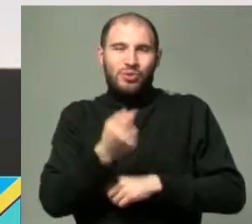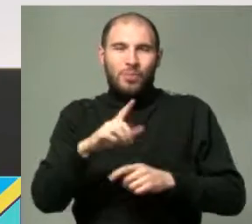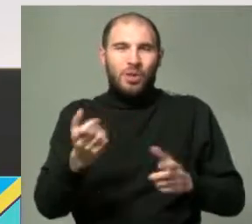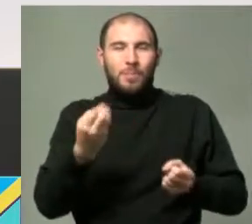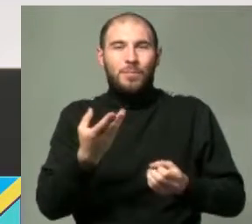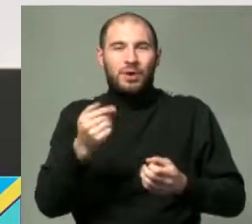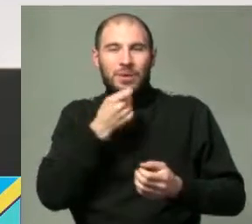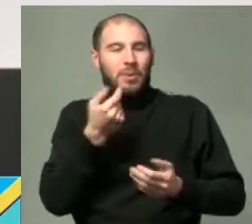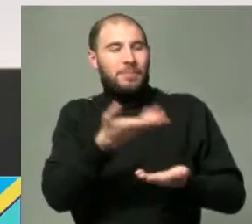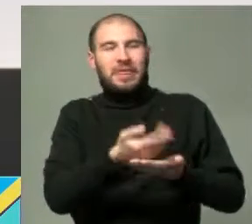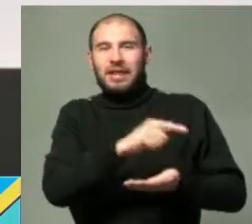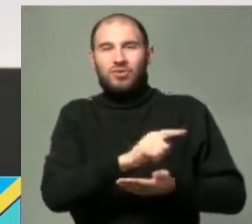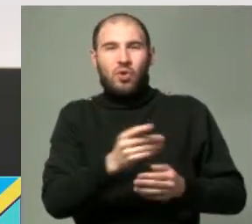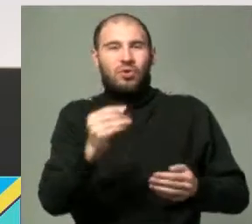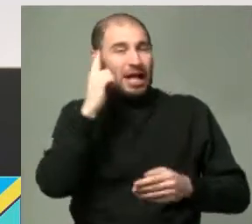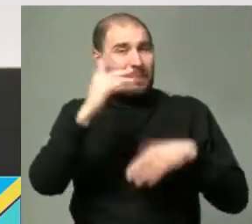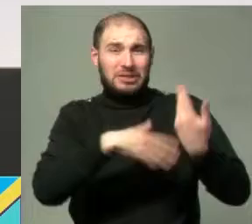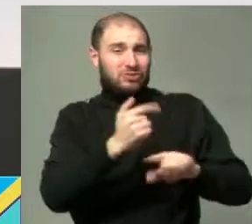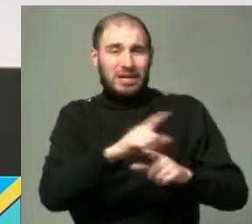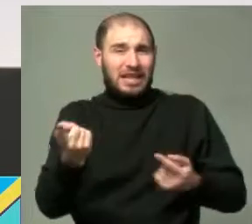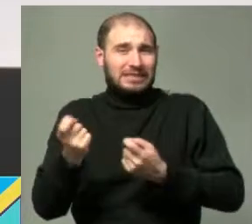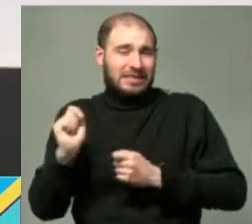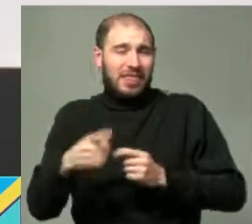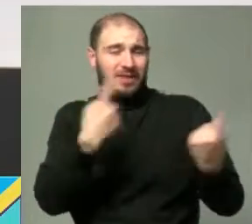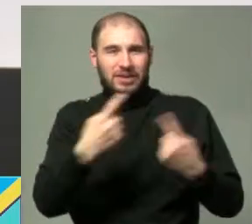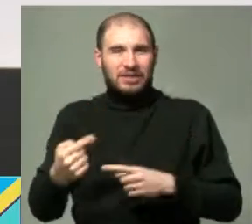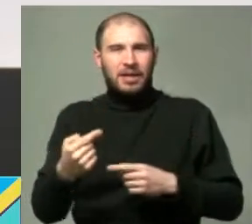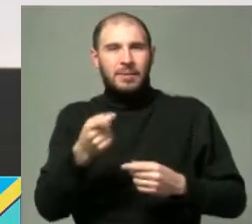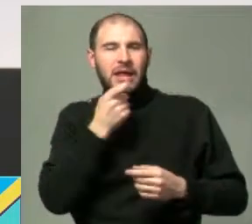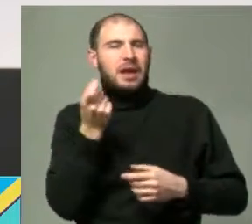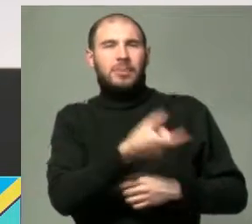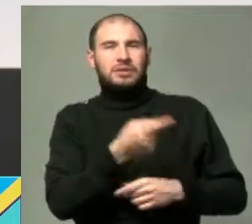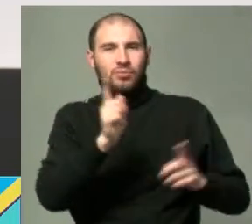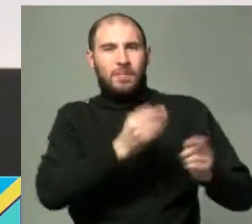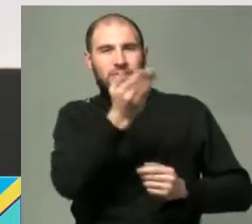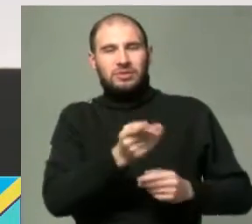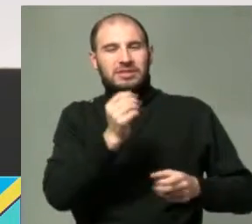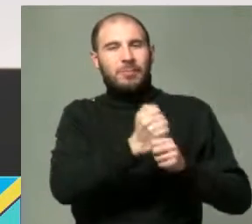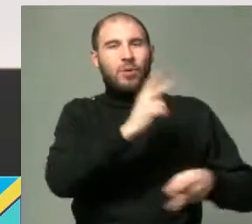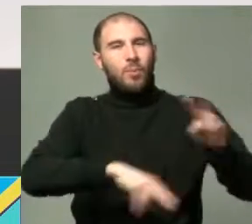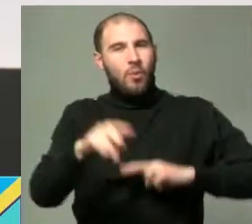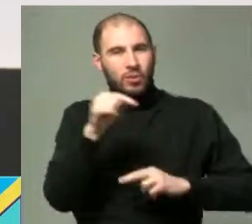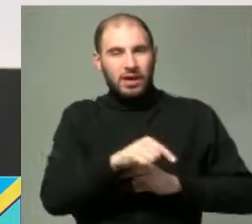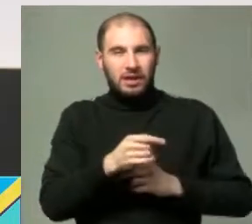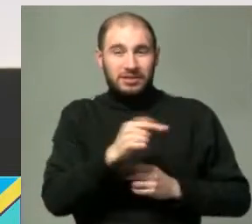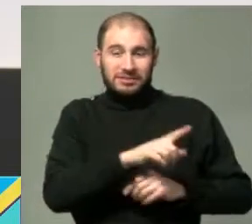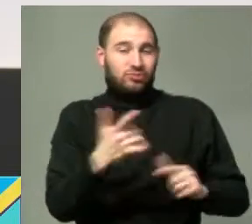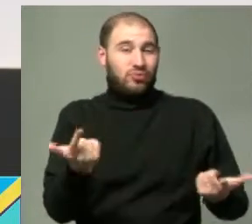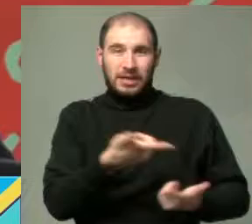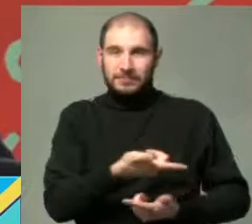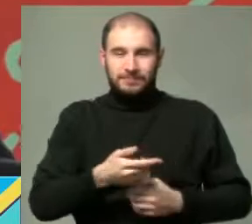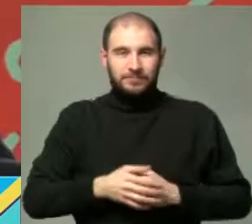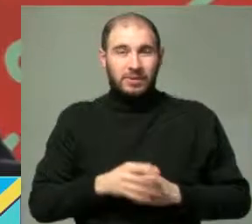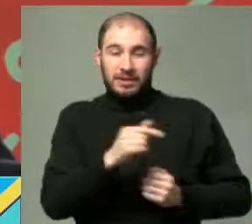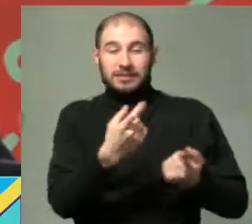están requiriendo o porque no están formados de la forma que se necesita hoy. ¿Qué se le contesta hoy a alguien que está buscando trabajo, que no lo tiene